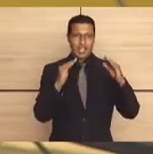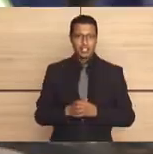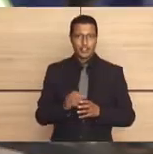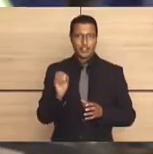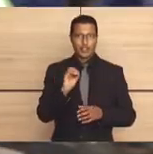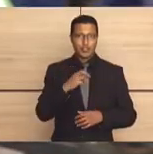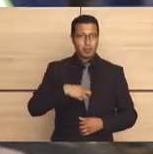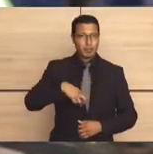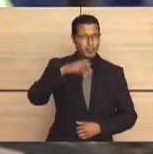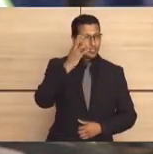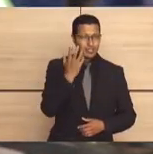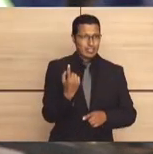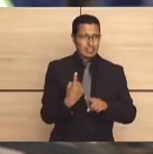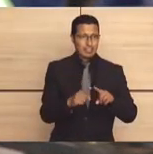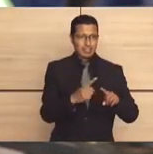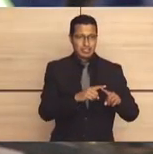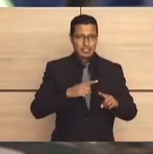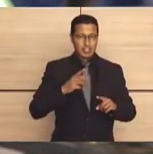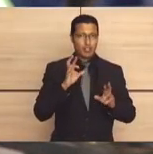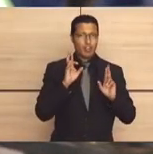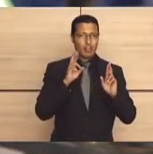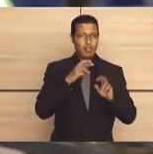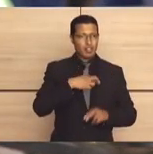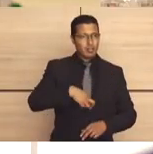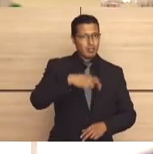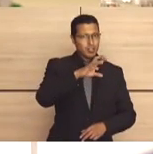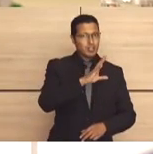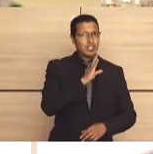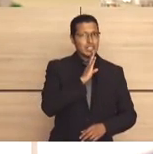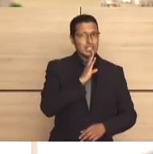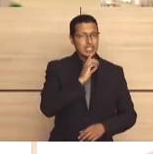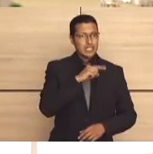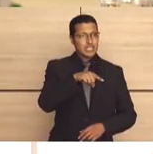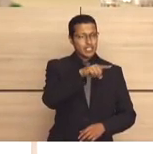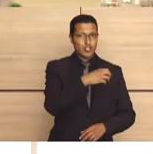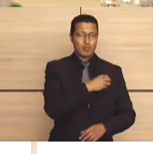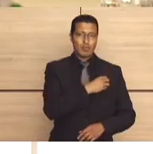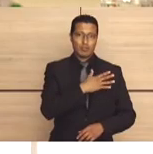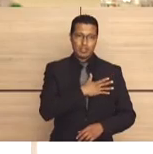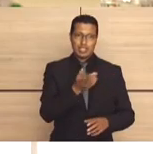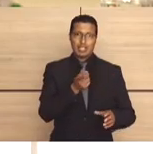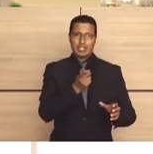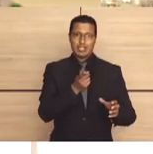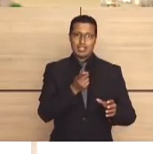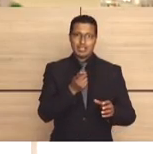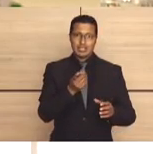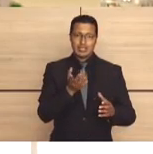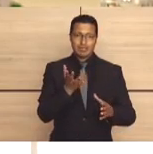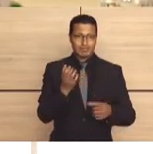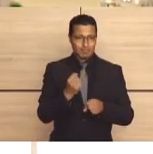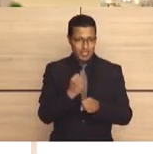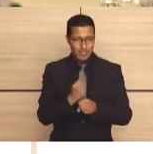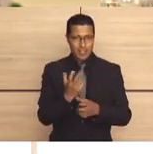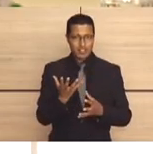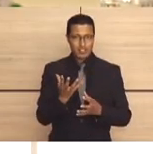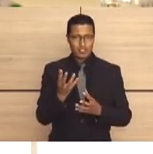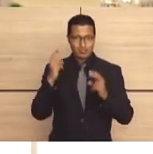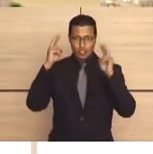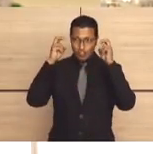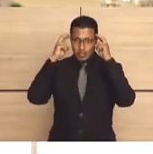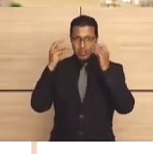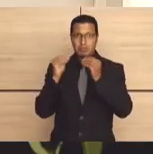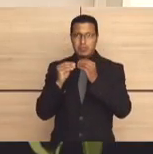salud. Yo quisiera un país donde existieran profesionales que tuvieran más oportunidades, donde su conocimiento fuera más sólido, donde